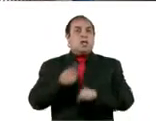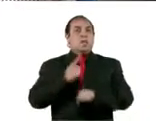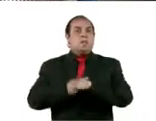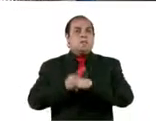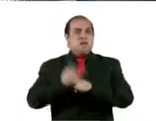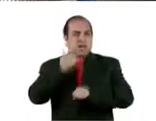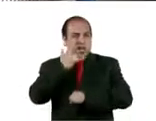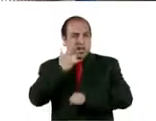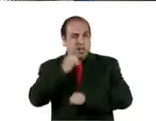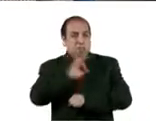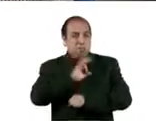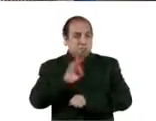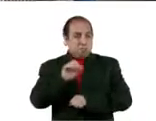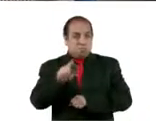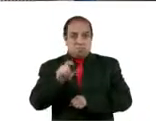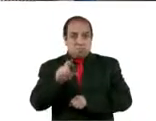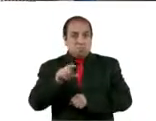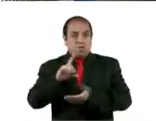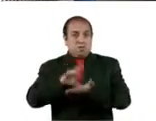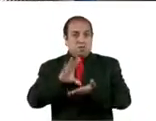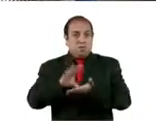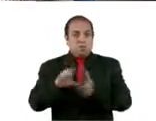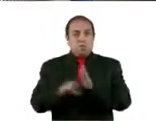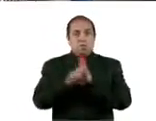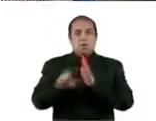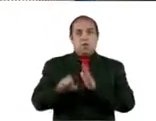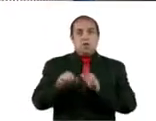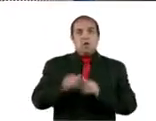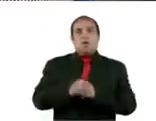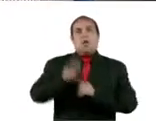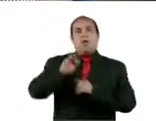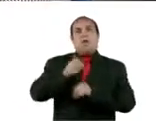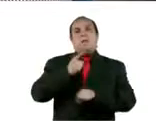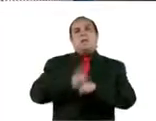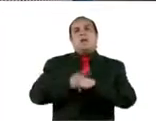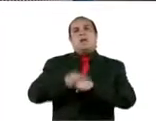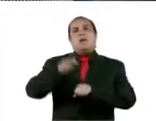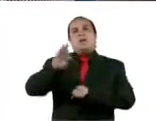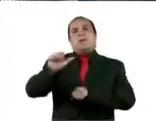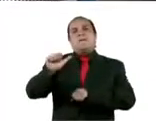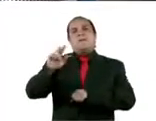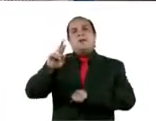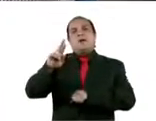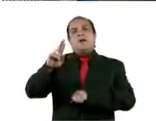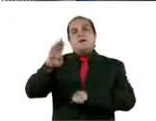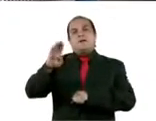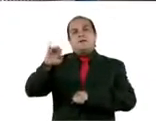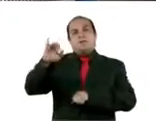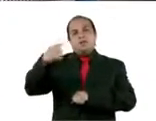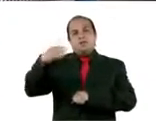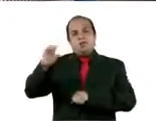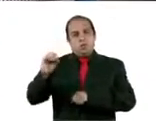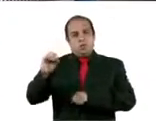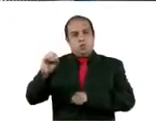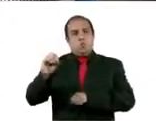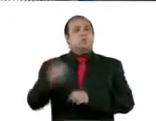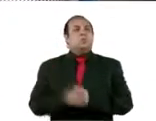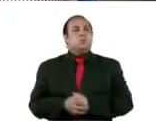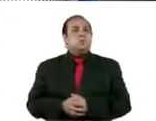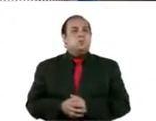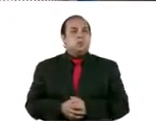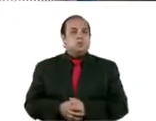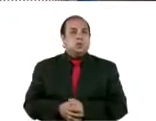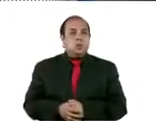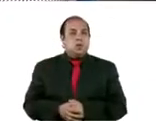también se podría tomar. Incluso mencionaban aquí una de la enfermedad de Fabry, ¿no? Pero vaya, sí está